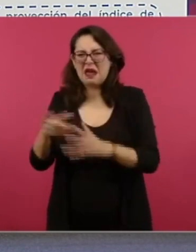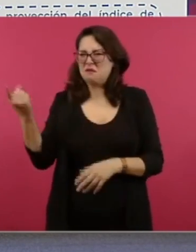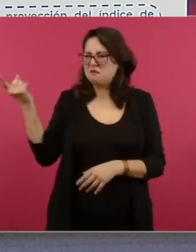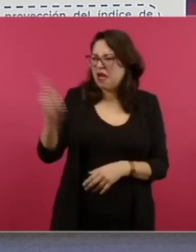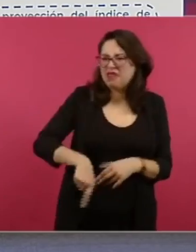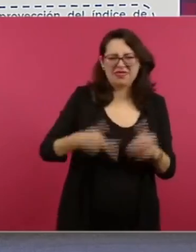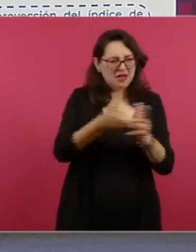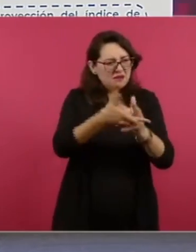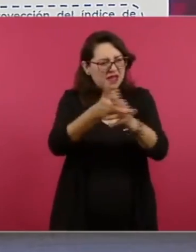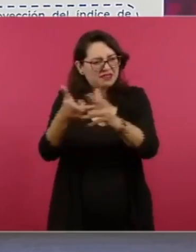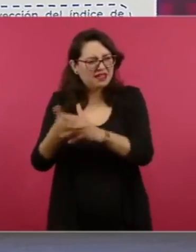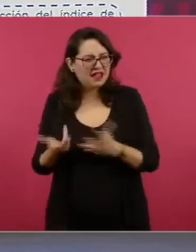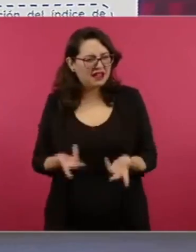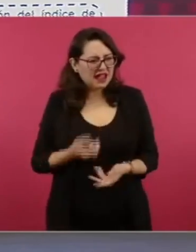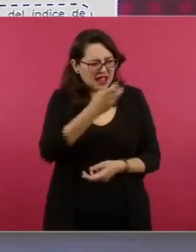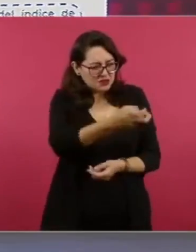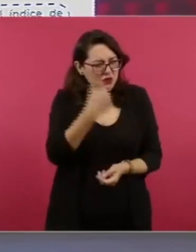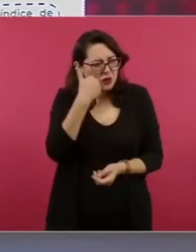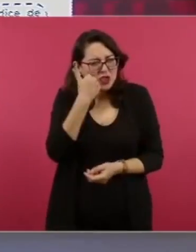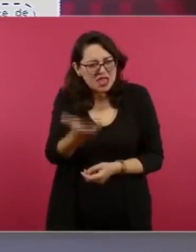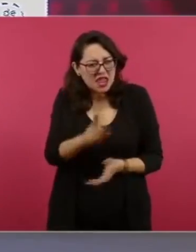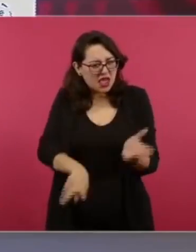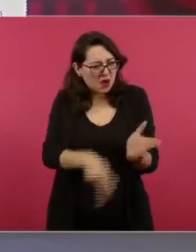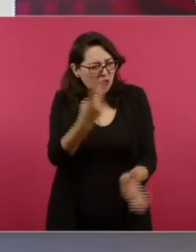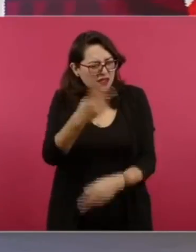Bueno, por acá estamos nosotros.